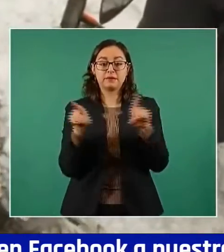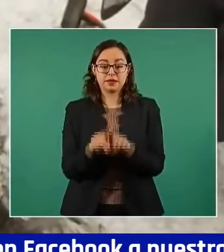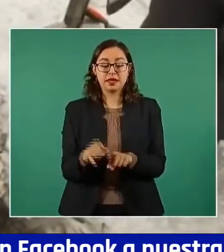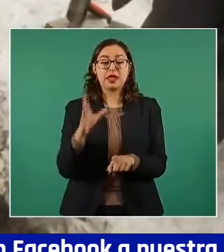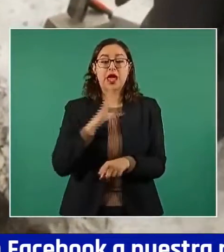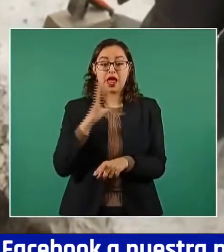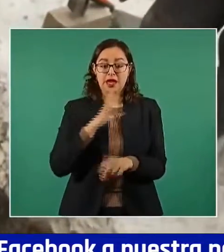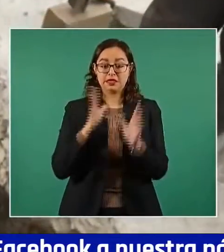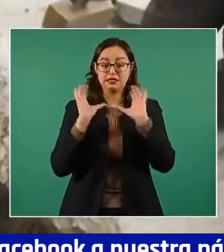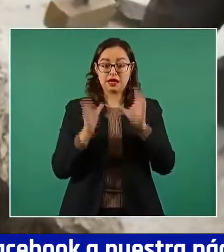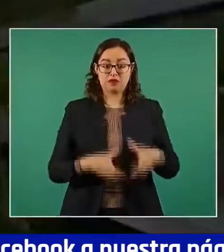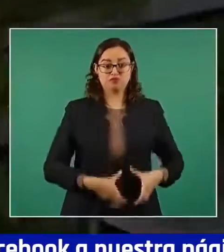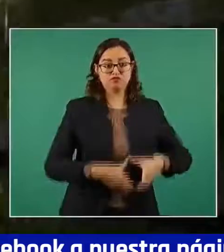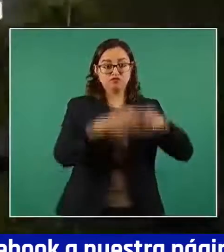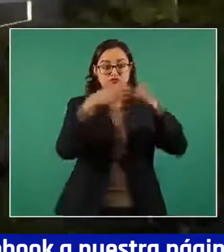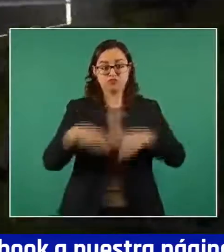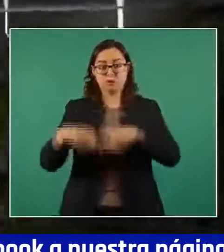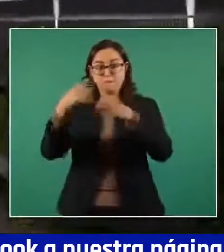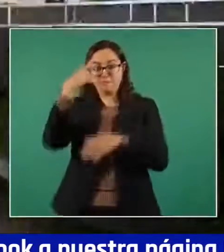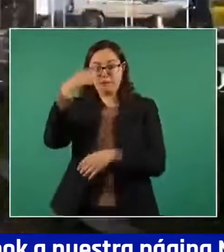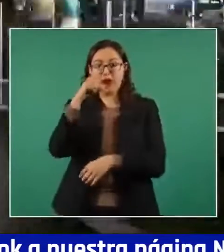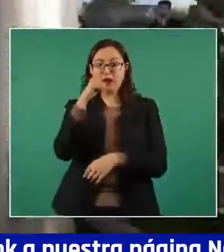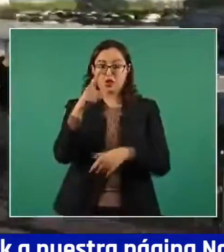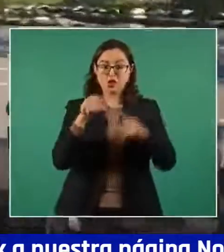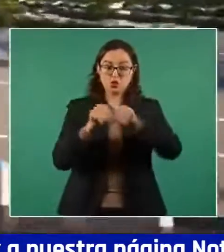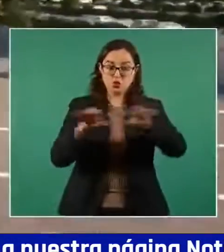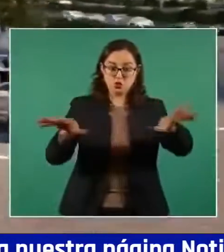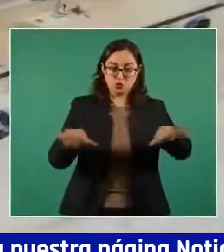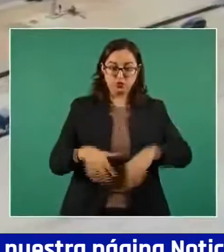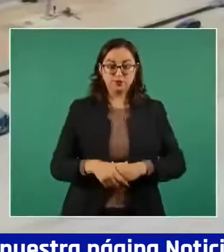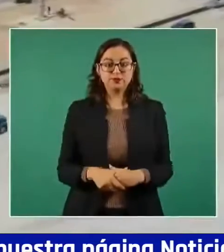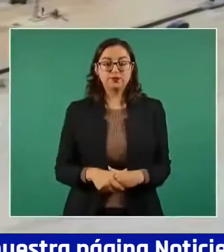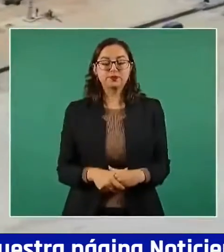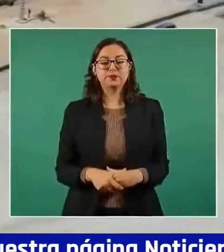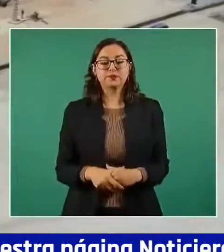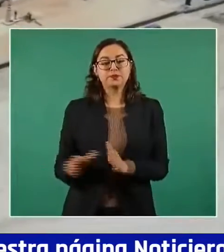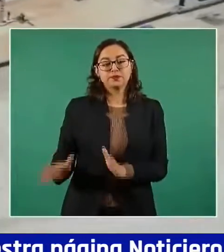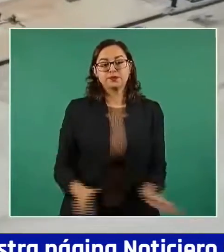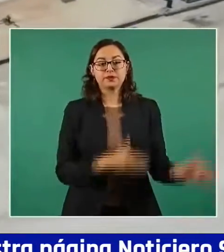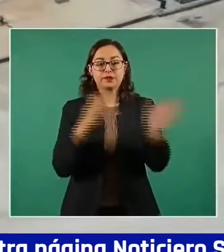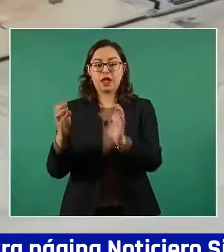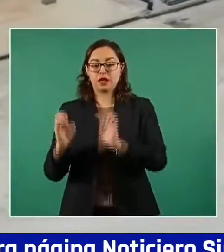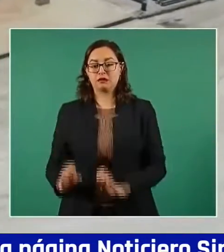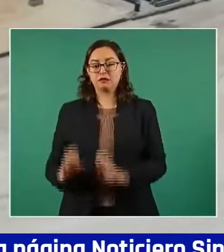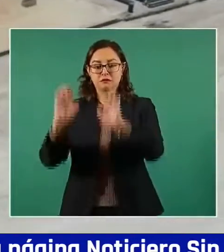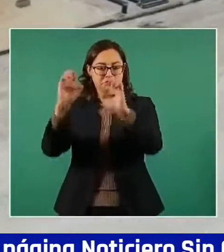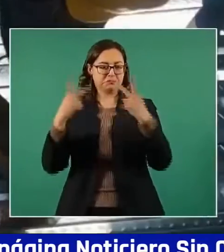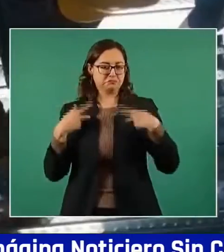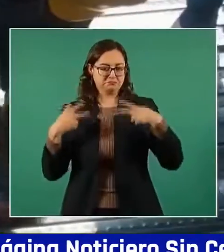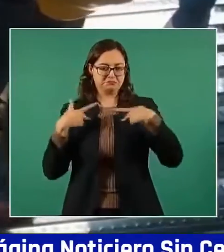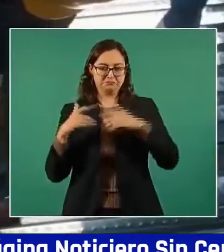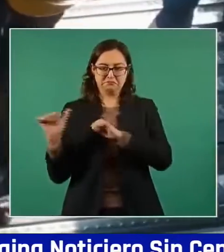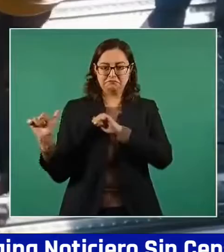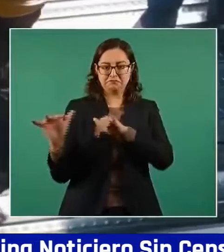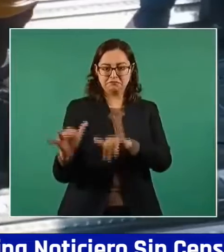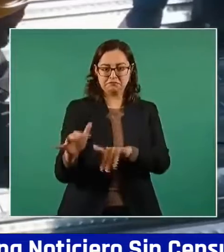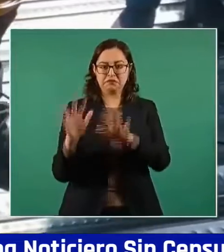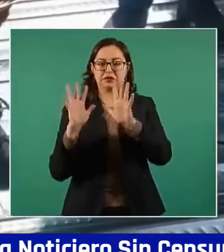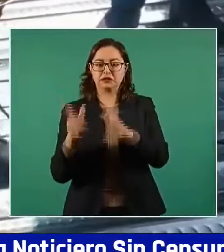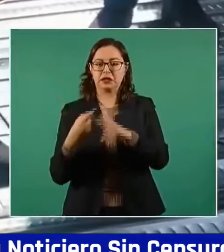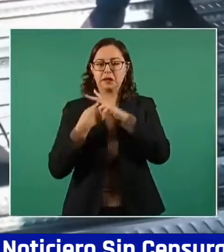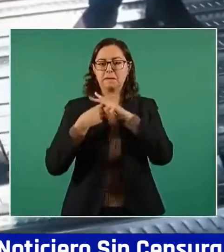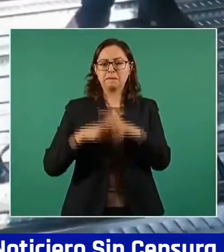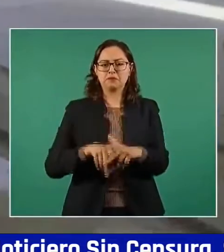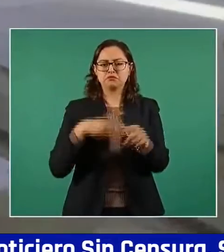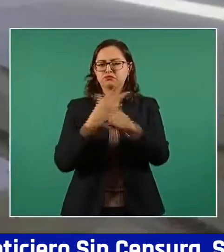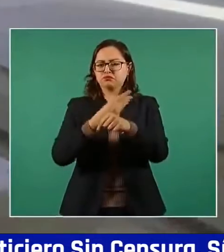luminarias para los sistemas de luces. En la terminal de pasajeros se lleva a cabo la preparación de instalaciones y montaje de estructura